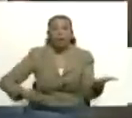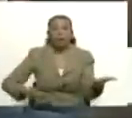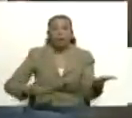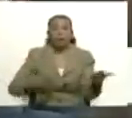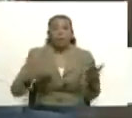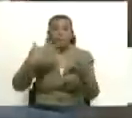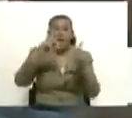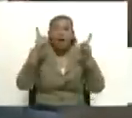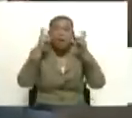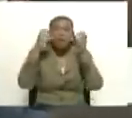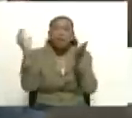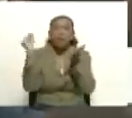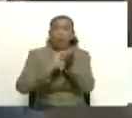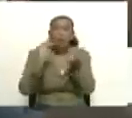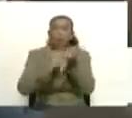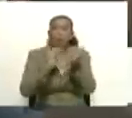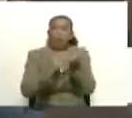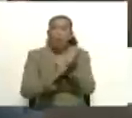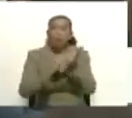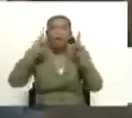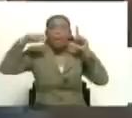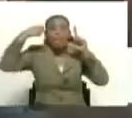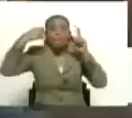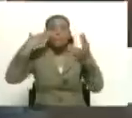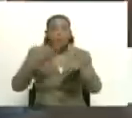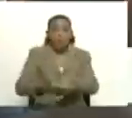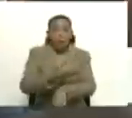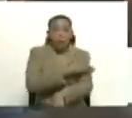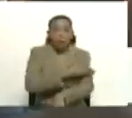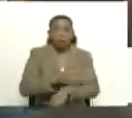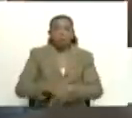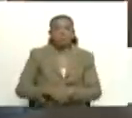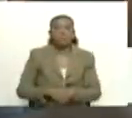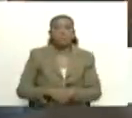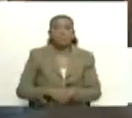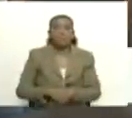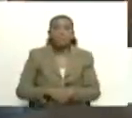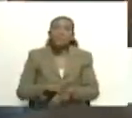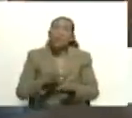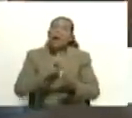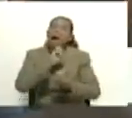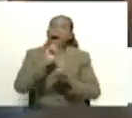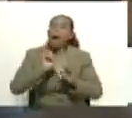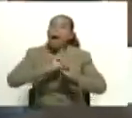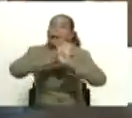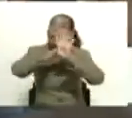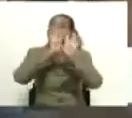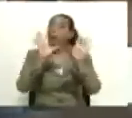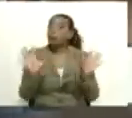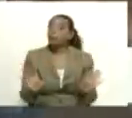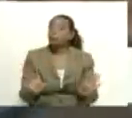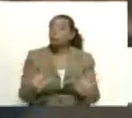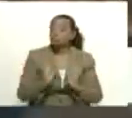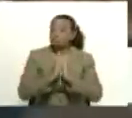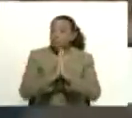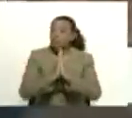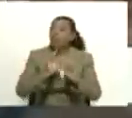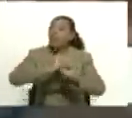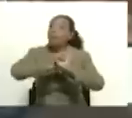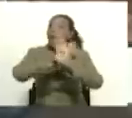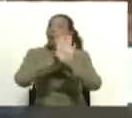para que viéramos de nuevo ese video. Pero yo debo hacerles una aclaratoria